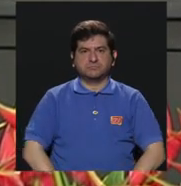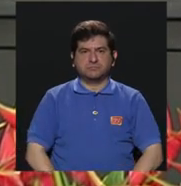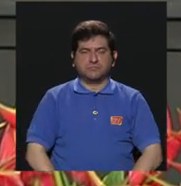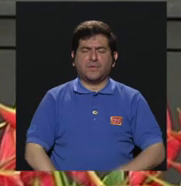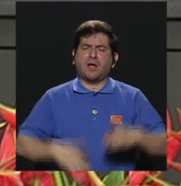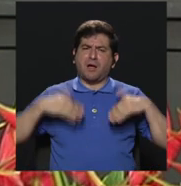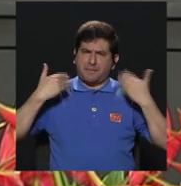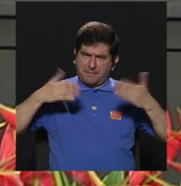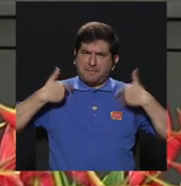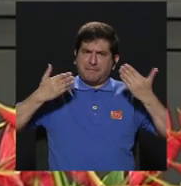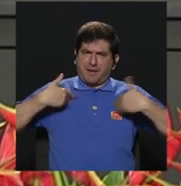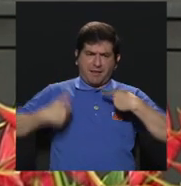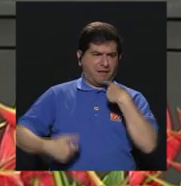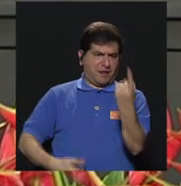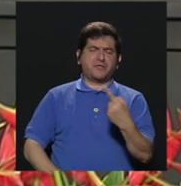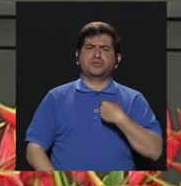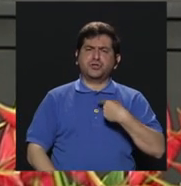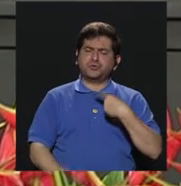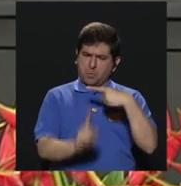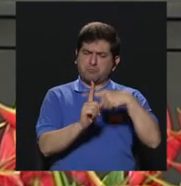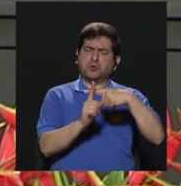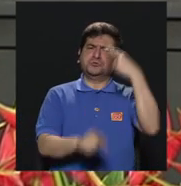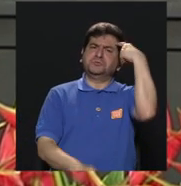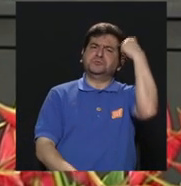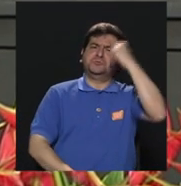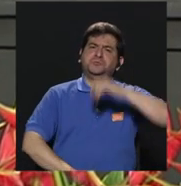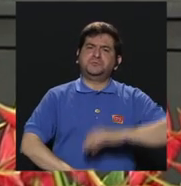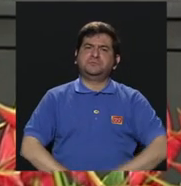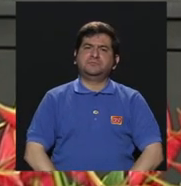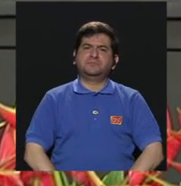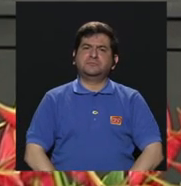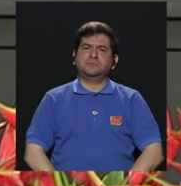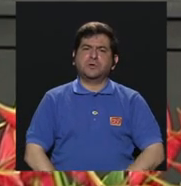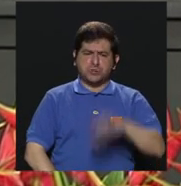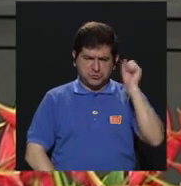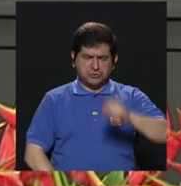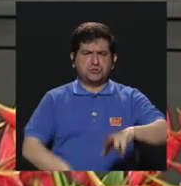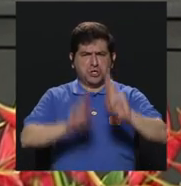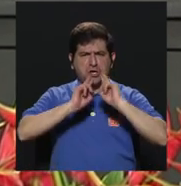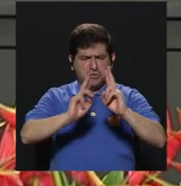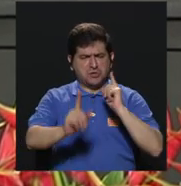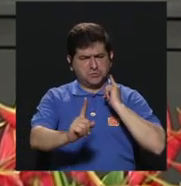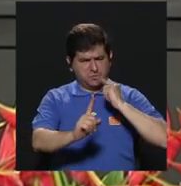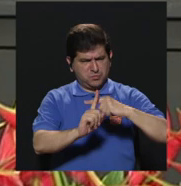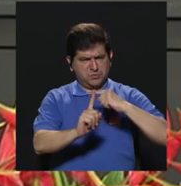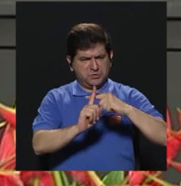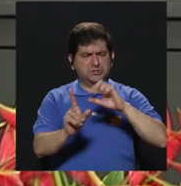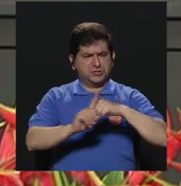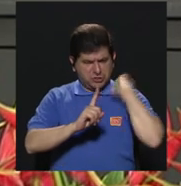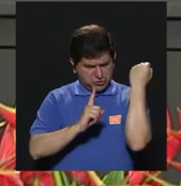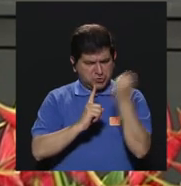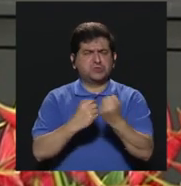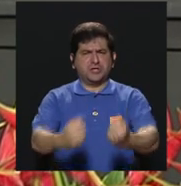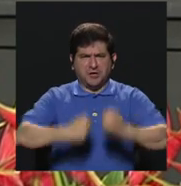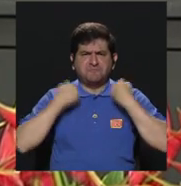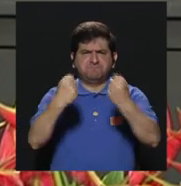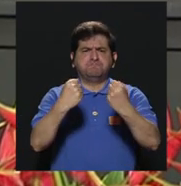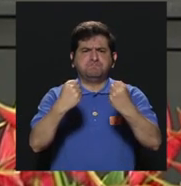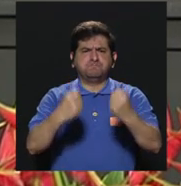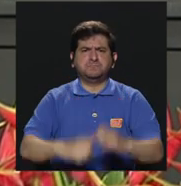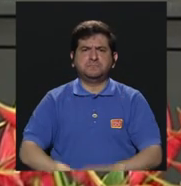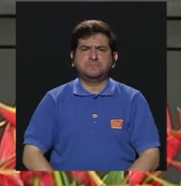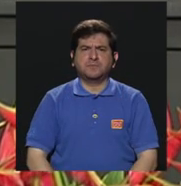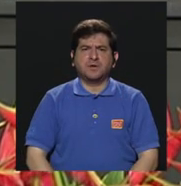Me alegra poder decir que soy optimista, porque hay vigorosas respuestas positivas de la sociedad,